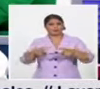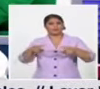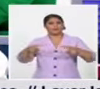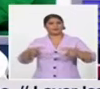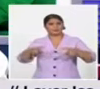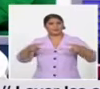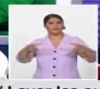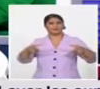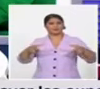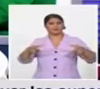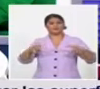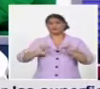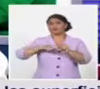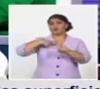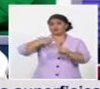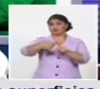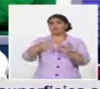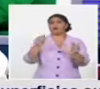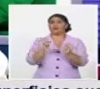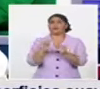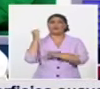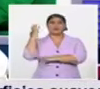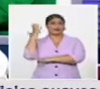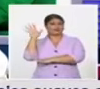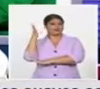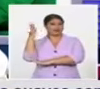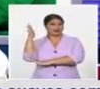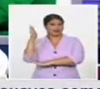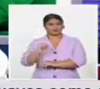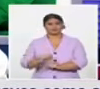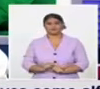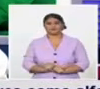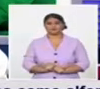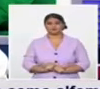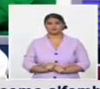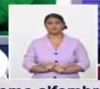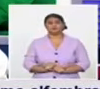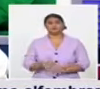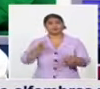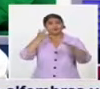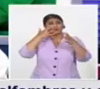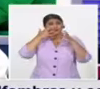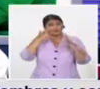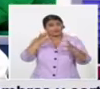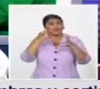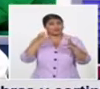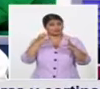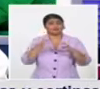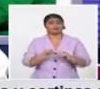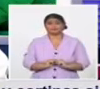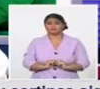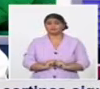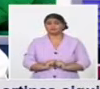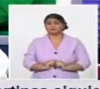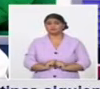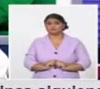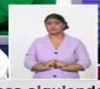últimos días. De todas formas, aunque es importante porque siempre hay un